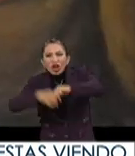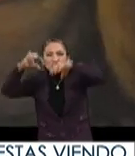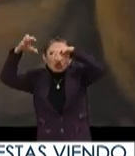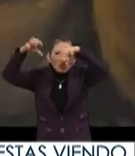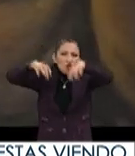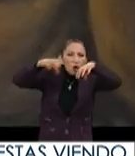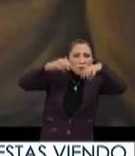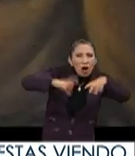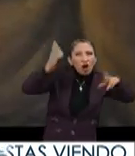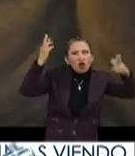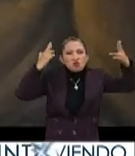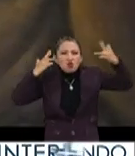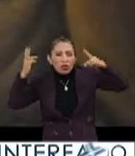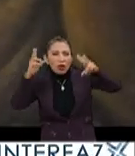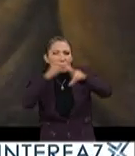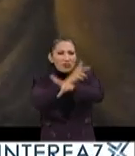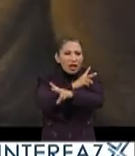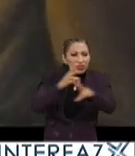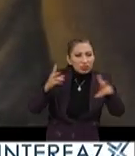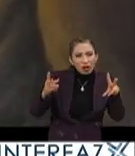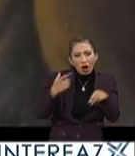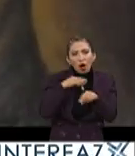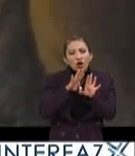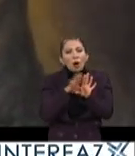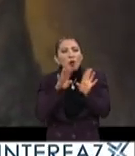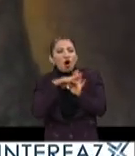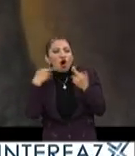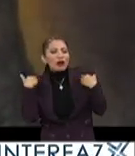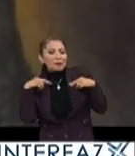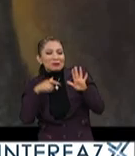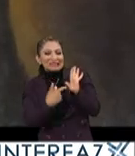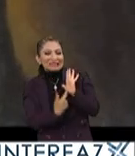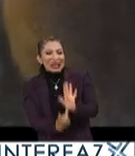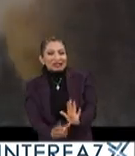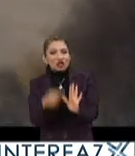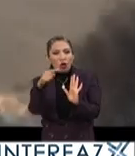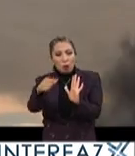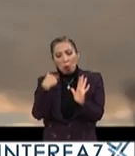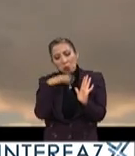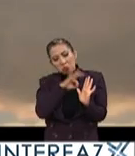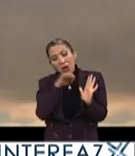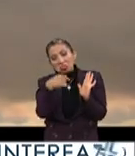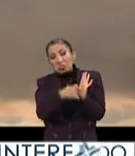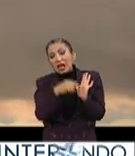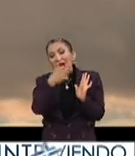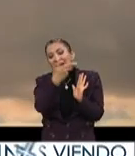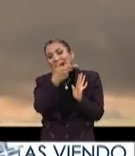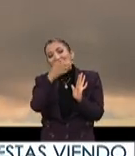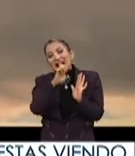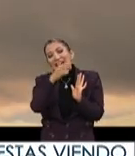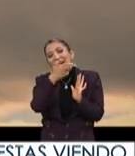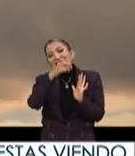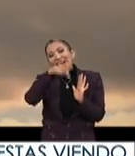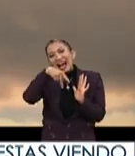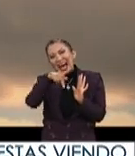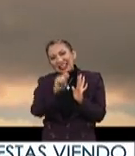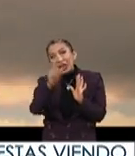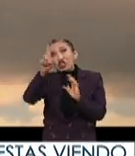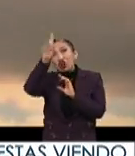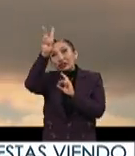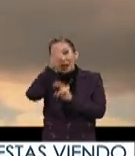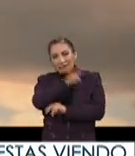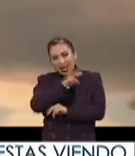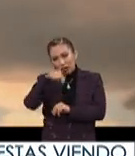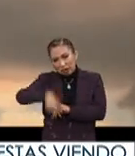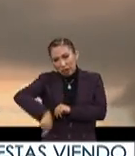lluvia o sonidos o el viento, ¿no? Podía ser como una representación alternativa de Hecatl, ¿no? Que es el dios del